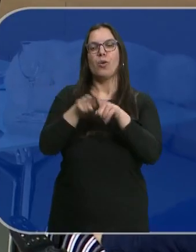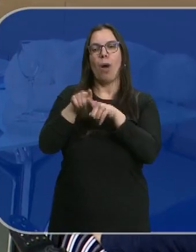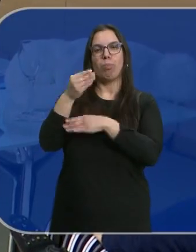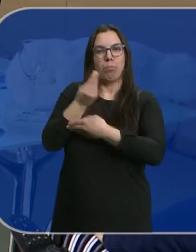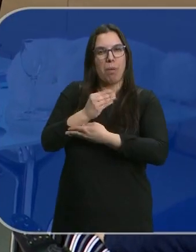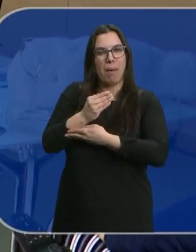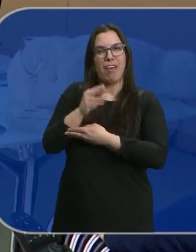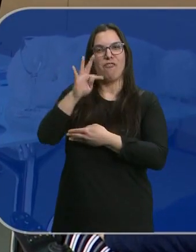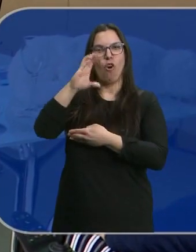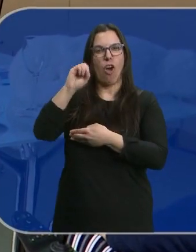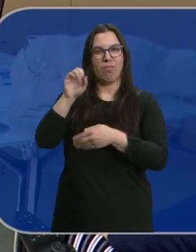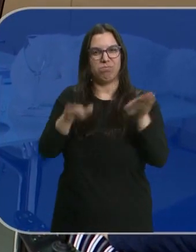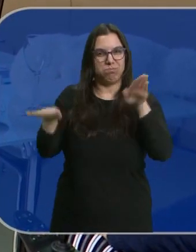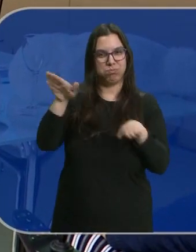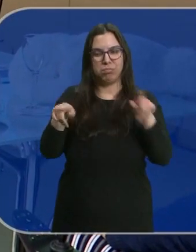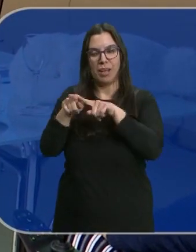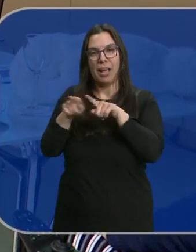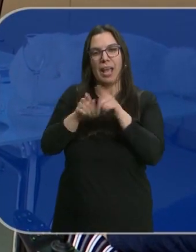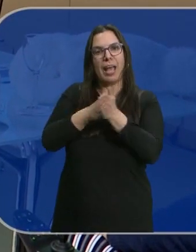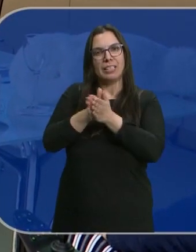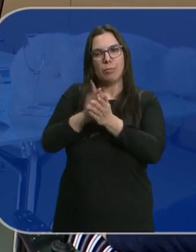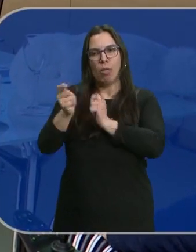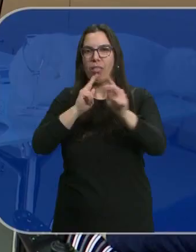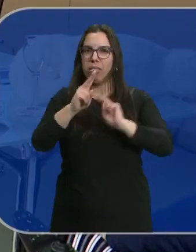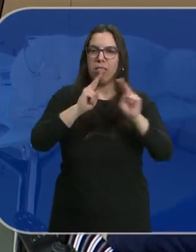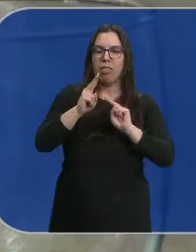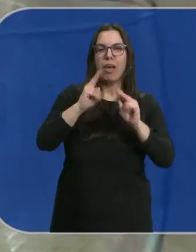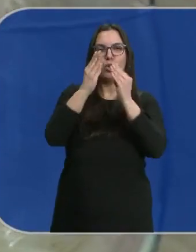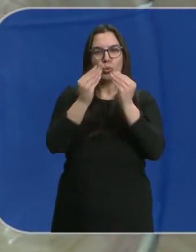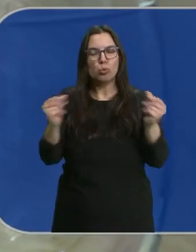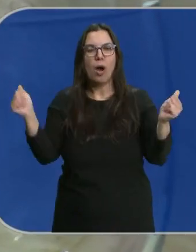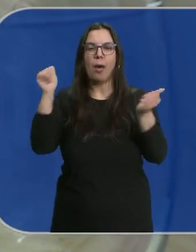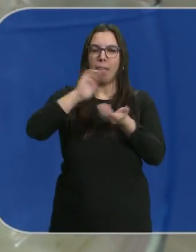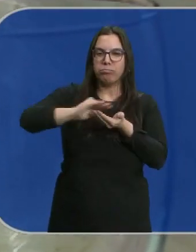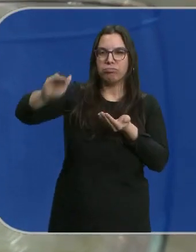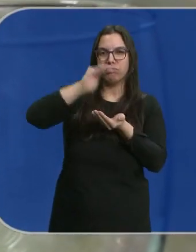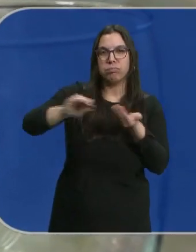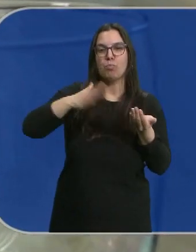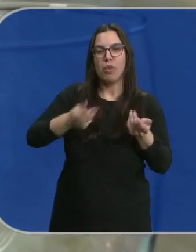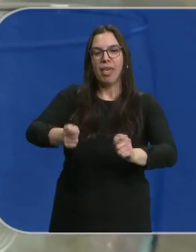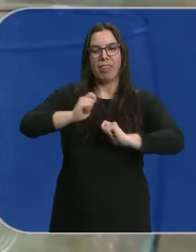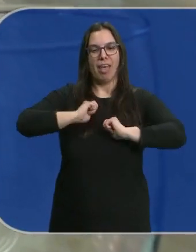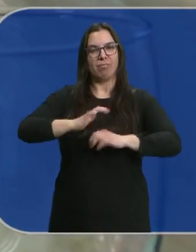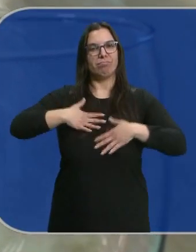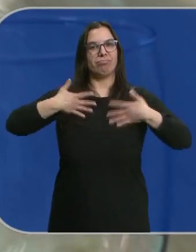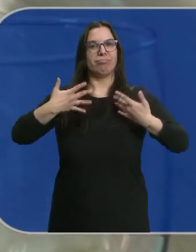bebé. Reacciona ante los estímulos, es suave, se deja acariciar y genera sentimientos muy positivos.